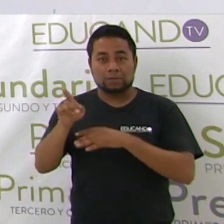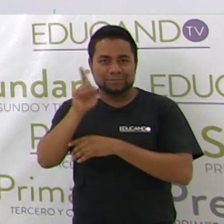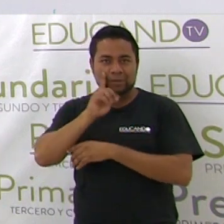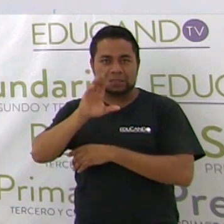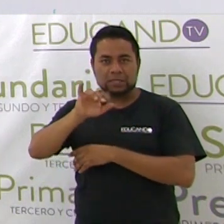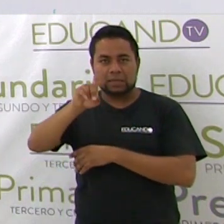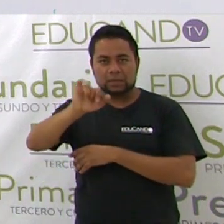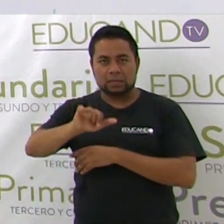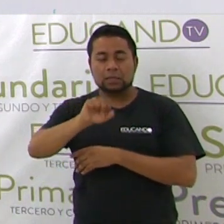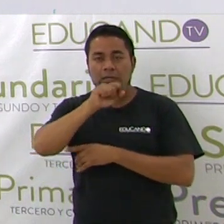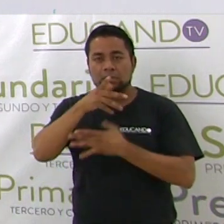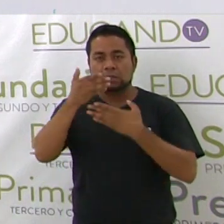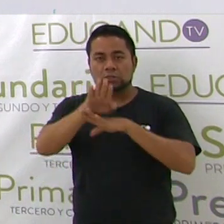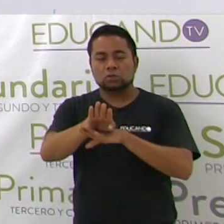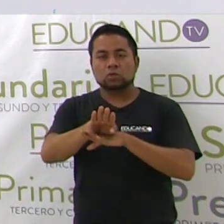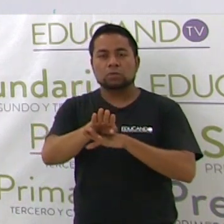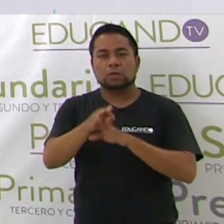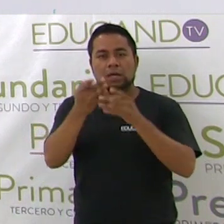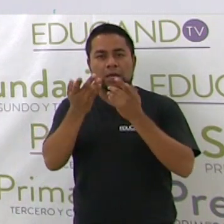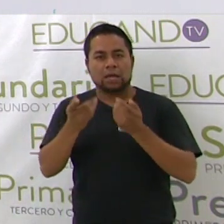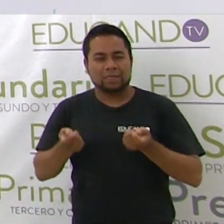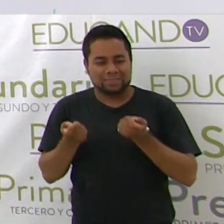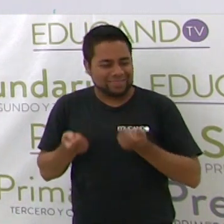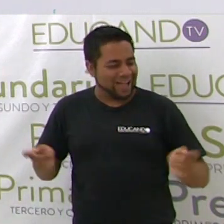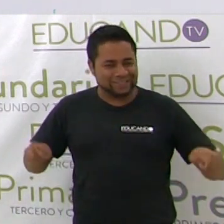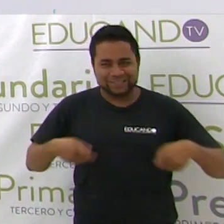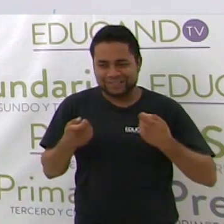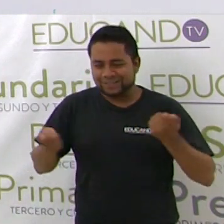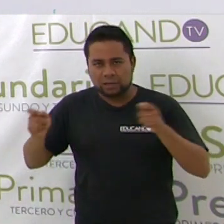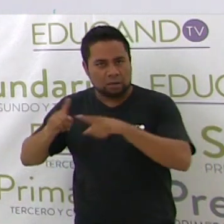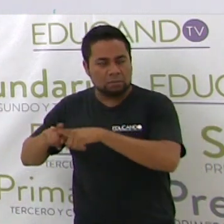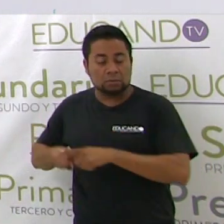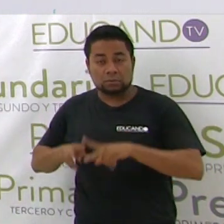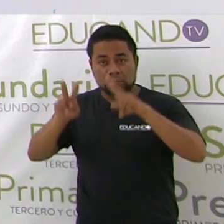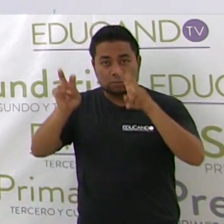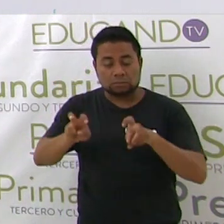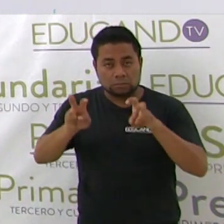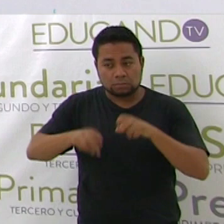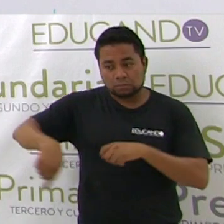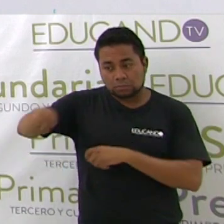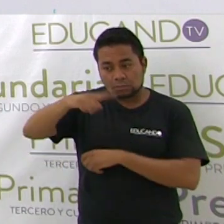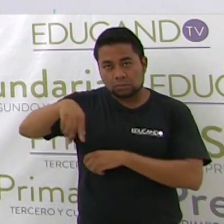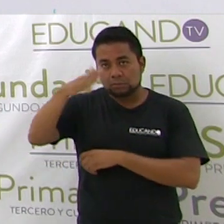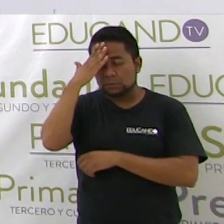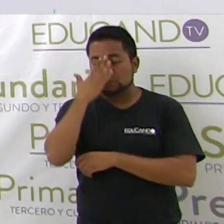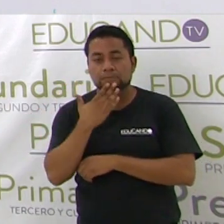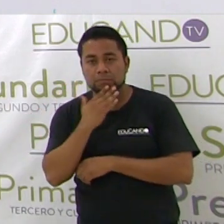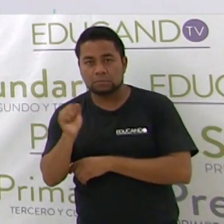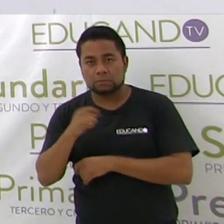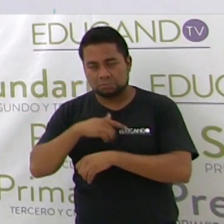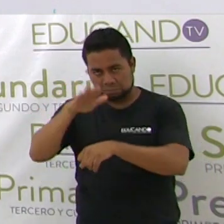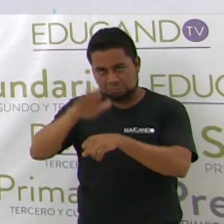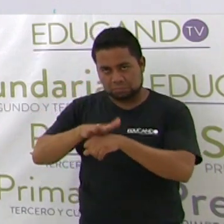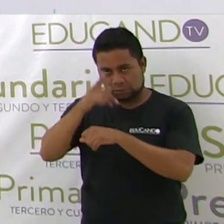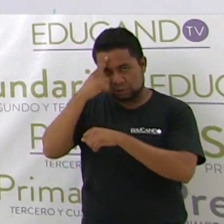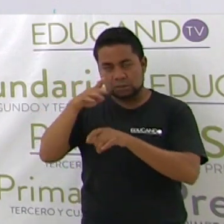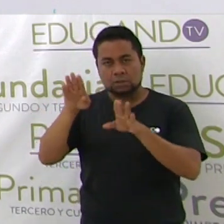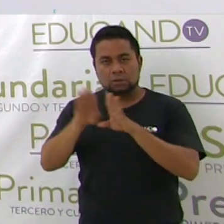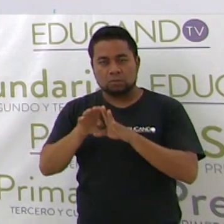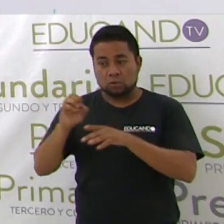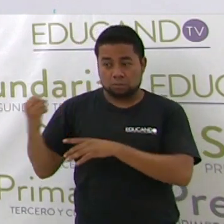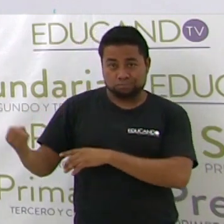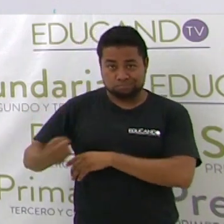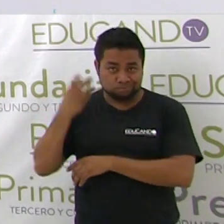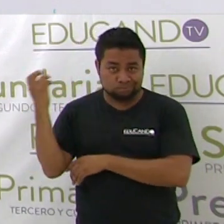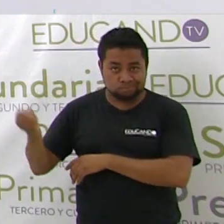nos pueden hablar de la danza. Bueno, entonces en todos esos temas ustedes son expertos y yo los invito a que si hacen una